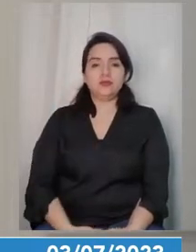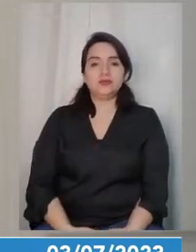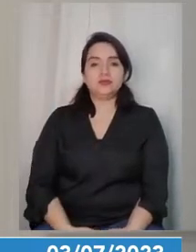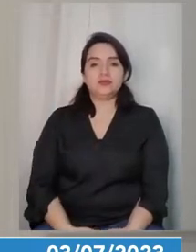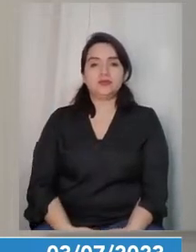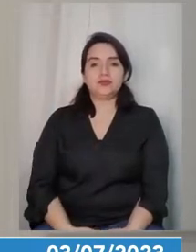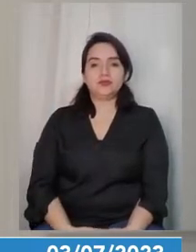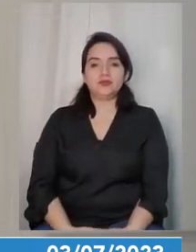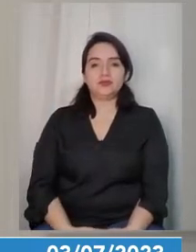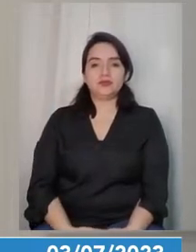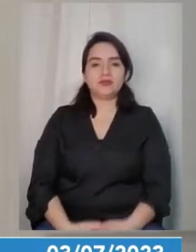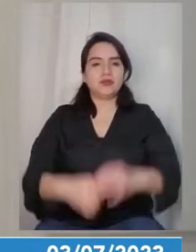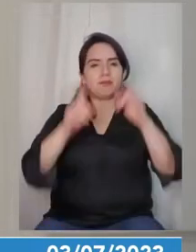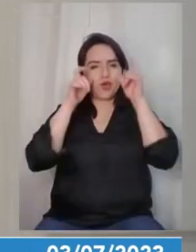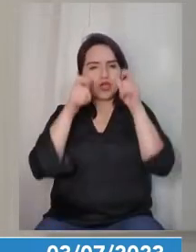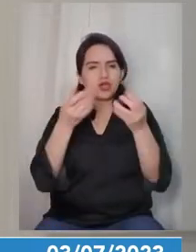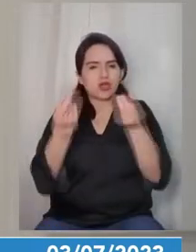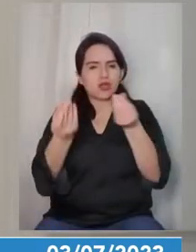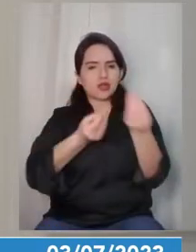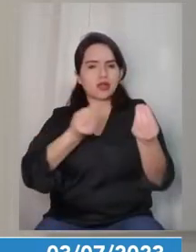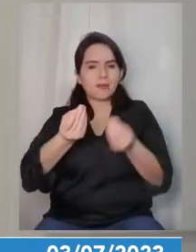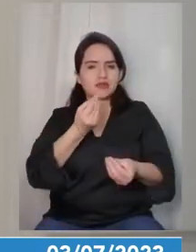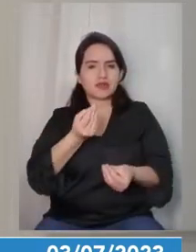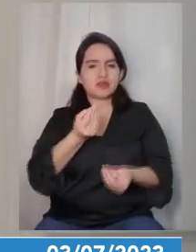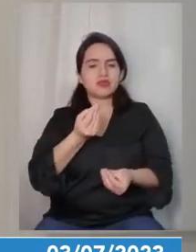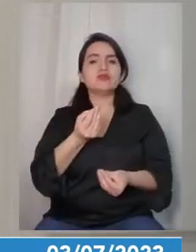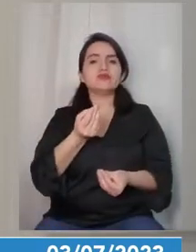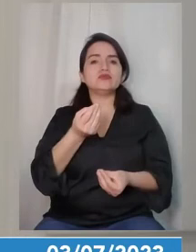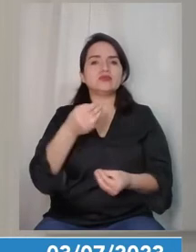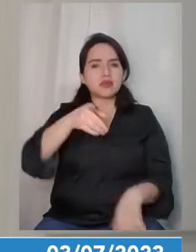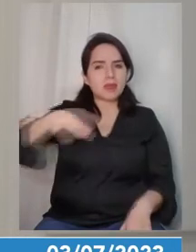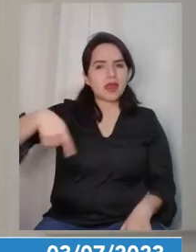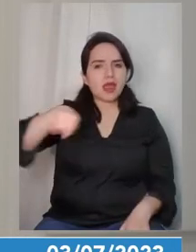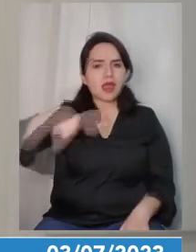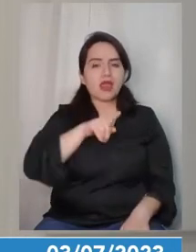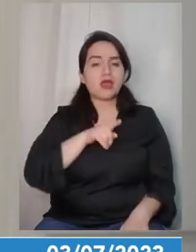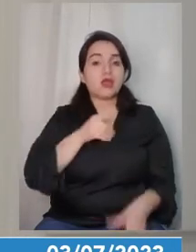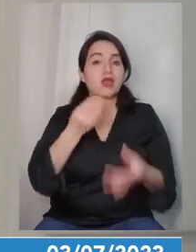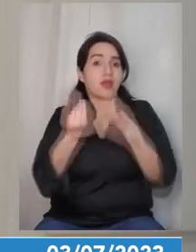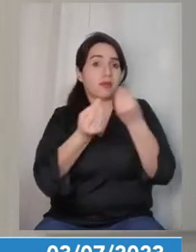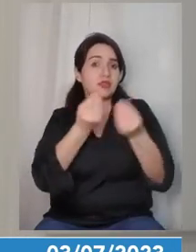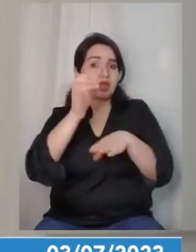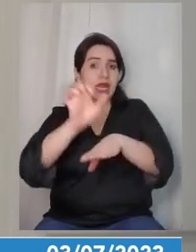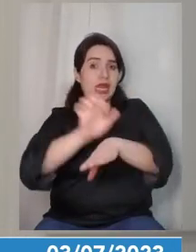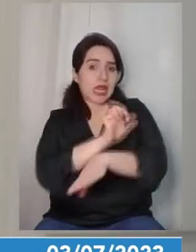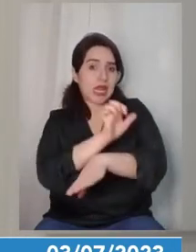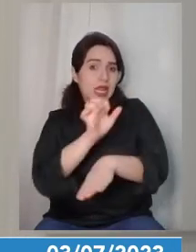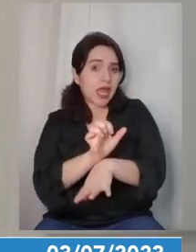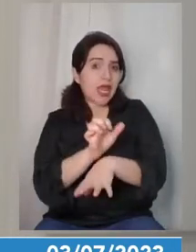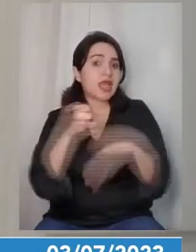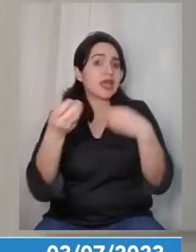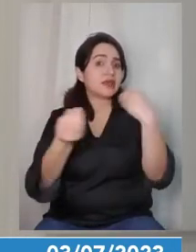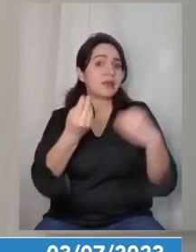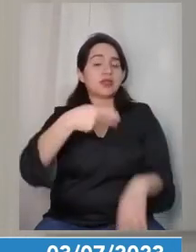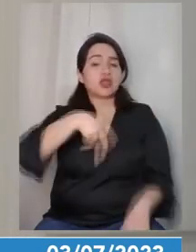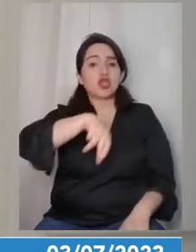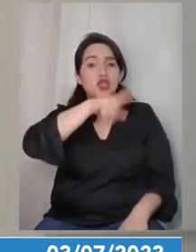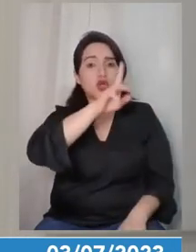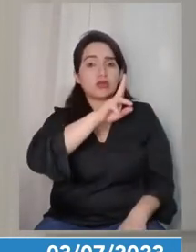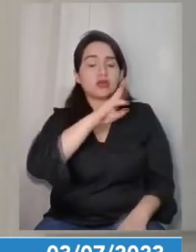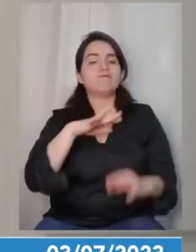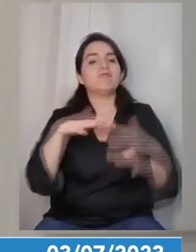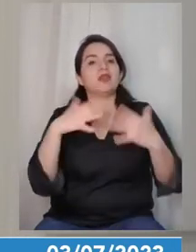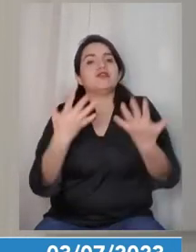qué está pasando en subpesca, qué está pasando en energía, qué está pasando en el MOP. Entonces la dimensión ambiental nunca va a